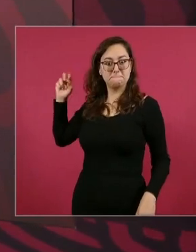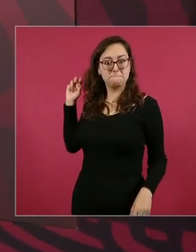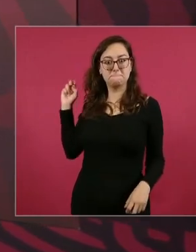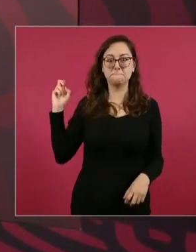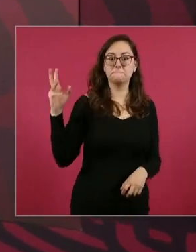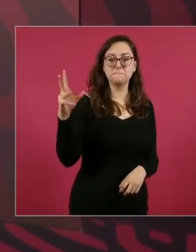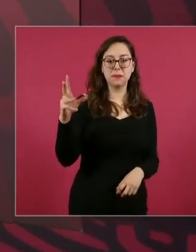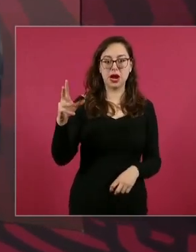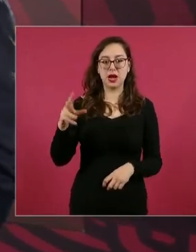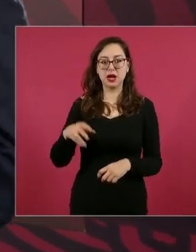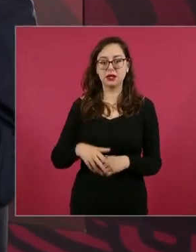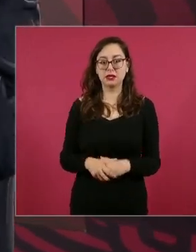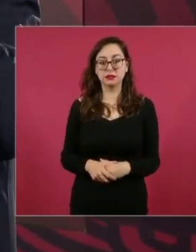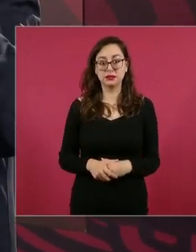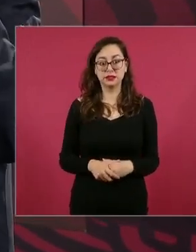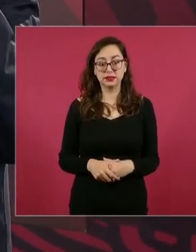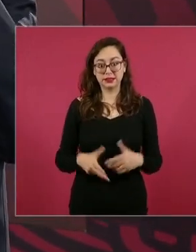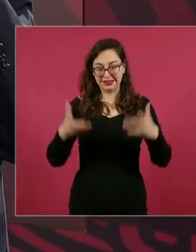morral